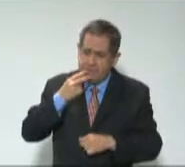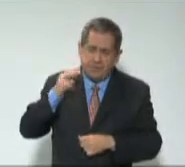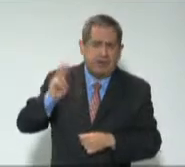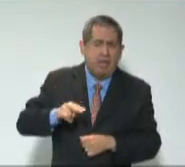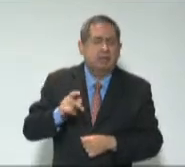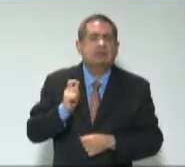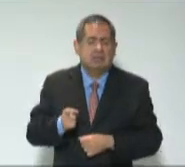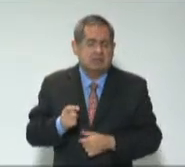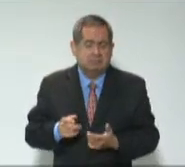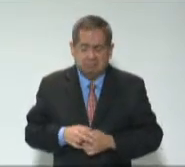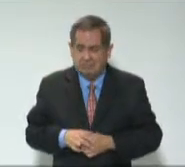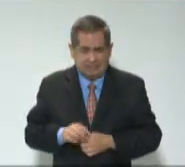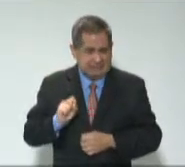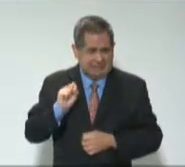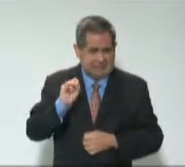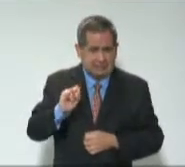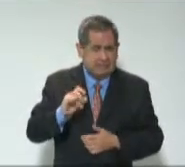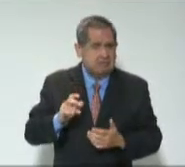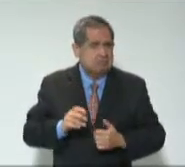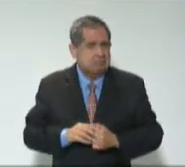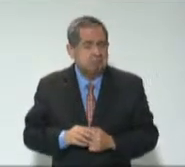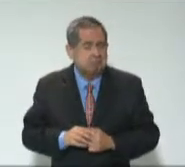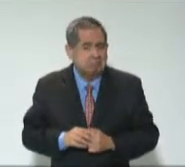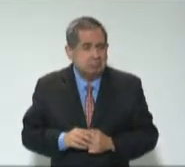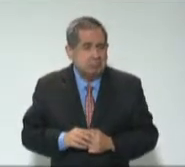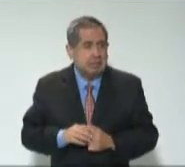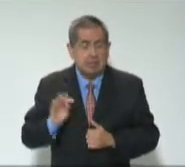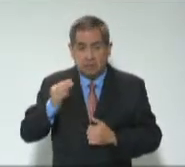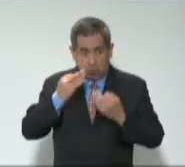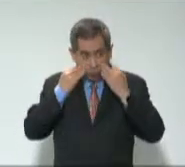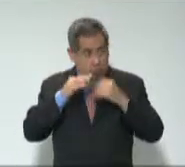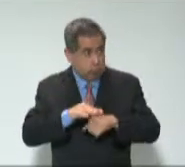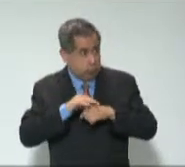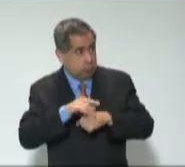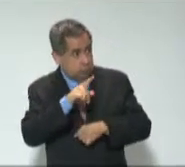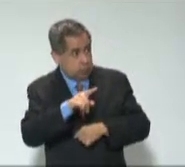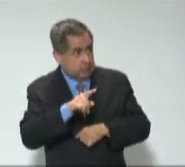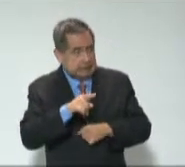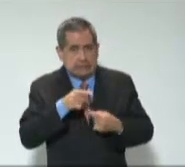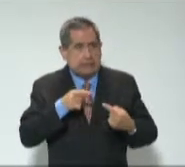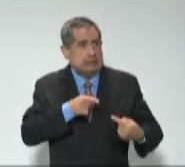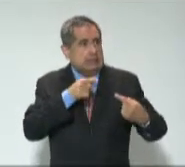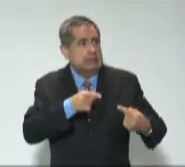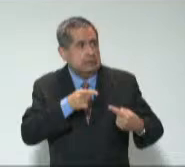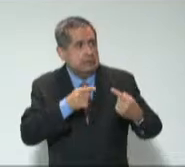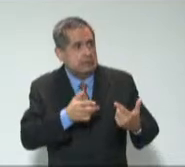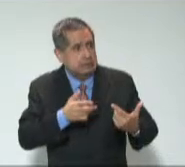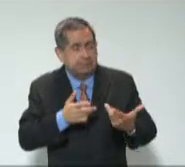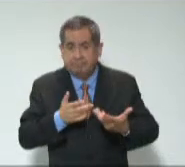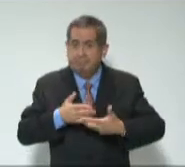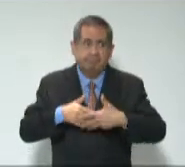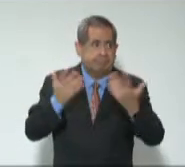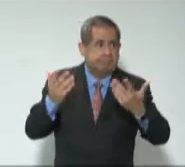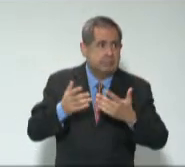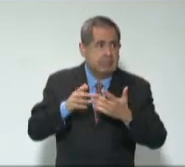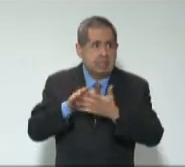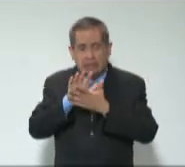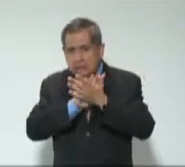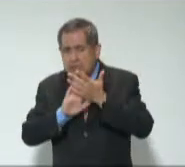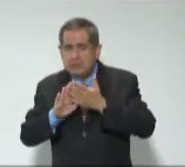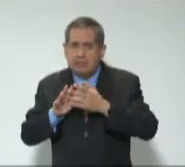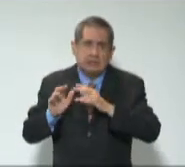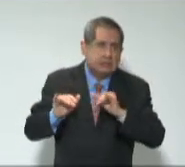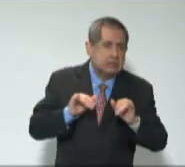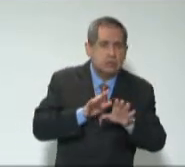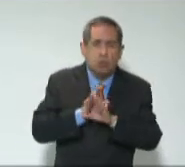básica si tenemos una realidad con la cual contender en ella Vamos a encontrar claros oscuros